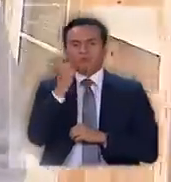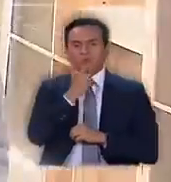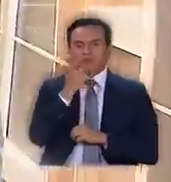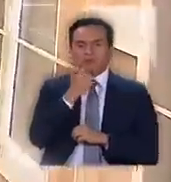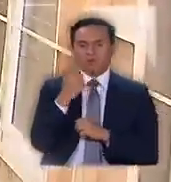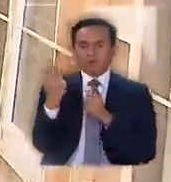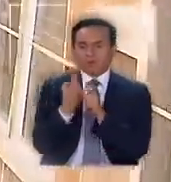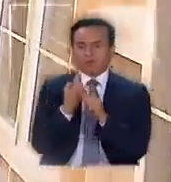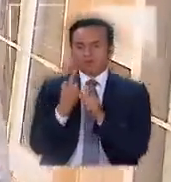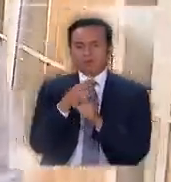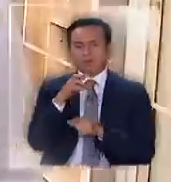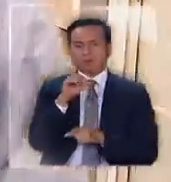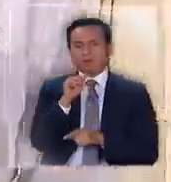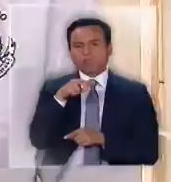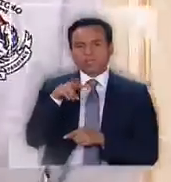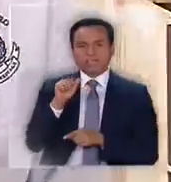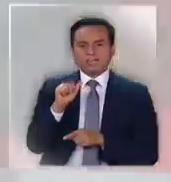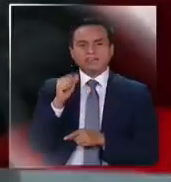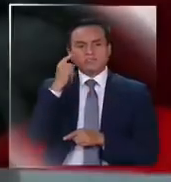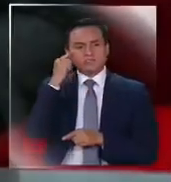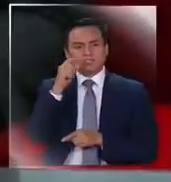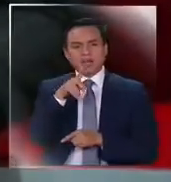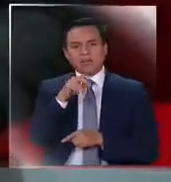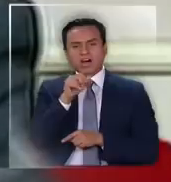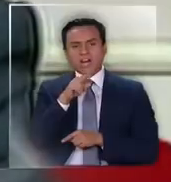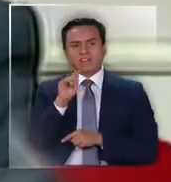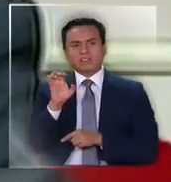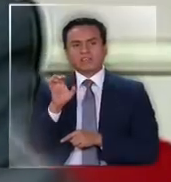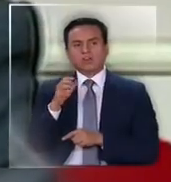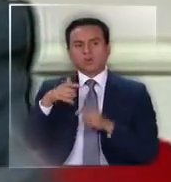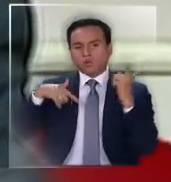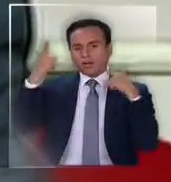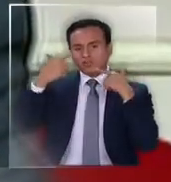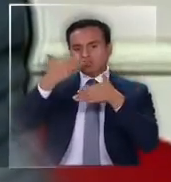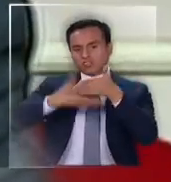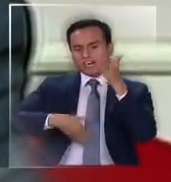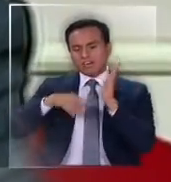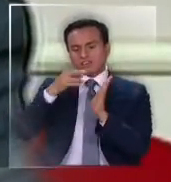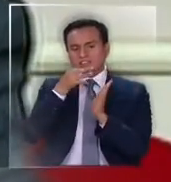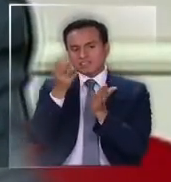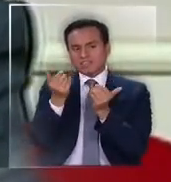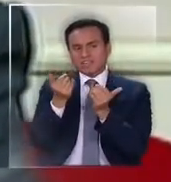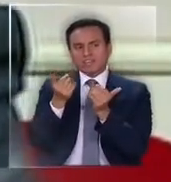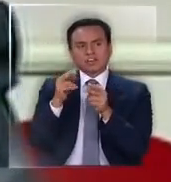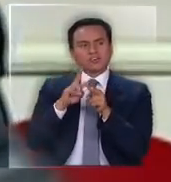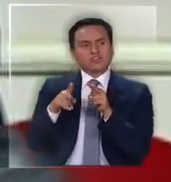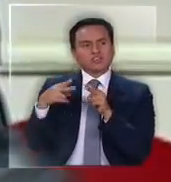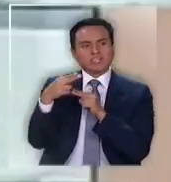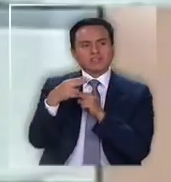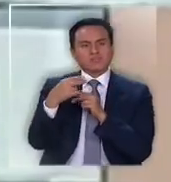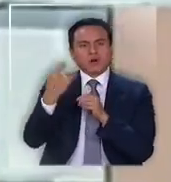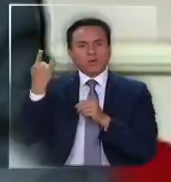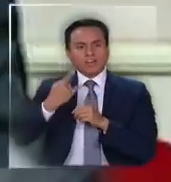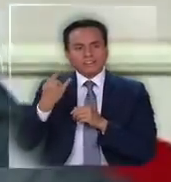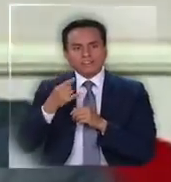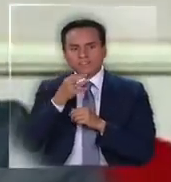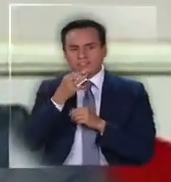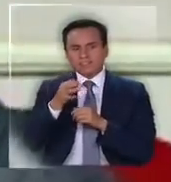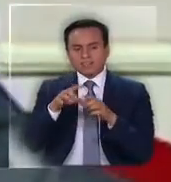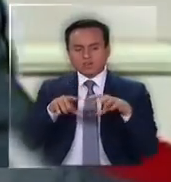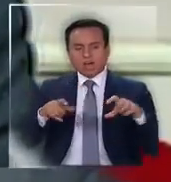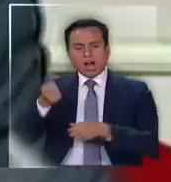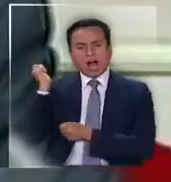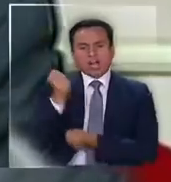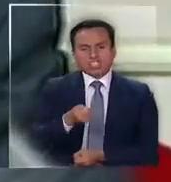de conversación, que hacía Paulina Nin con el Chino Navarrete. Como el guaso que llegó con un aviso en un diario ese, ya. Se necesita cortar bosque en forma urgente. Ah. Llegó con un